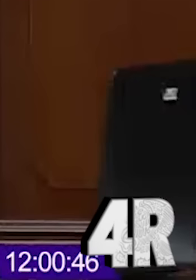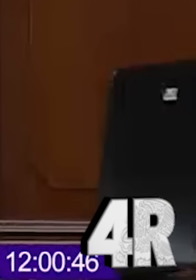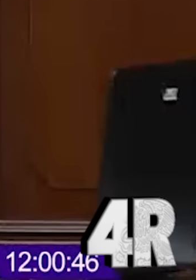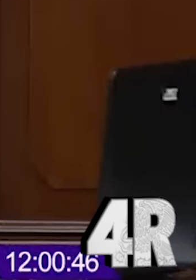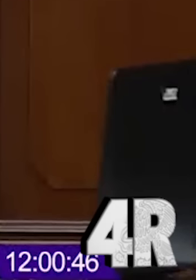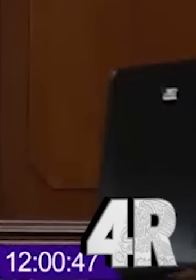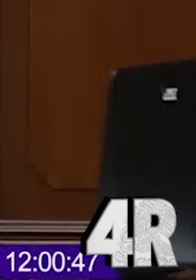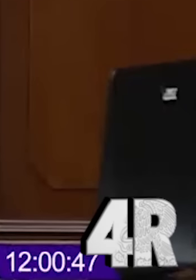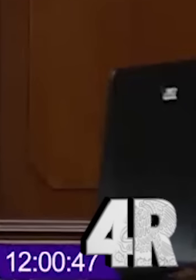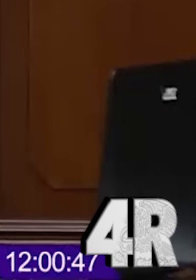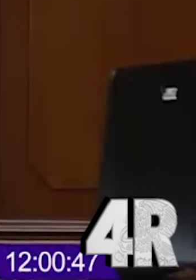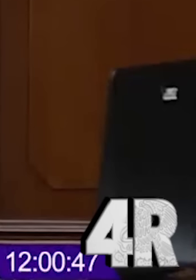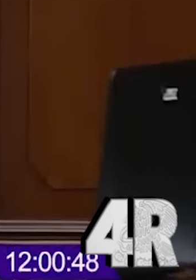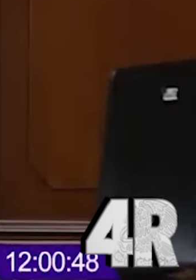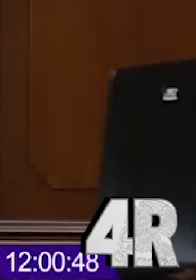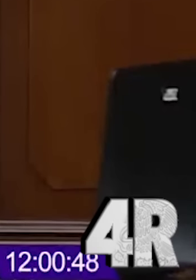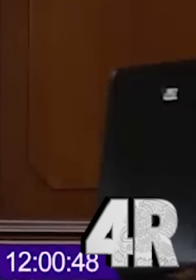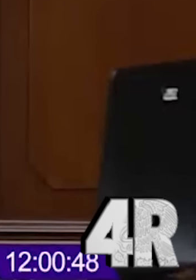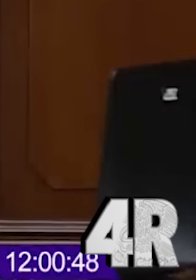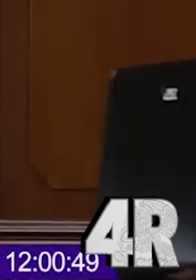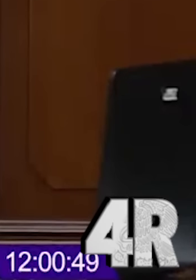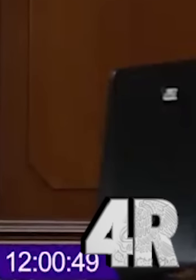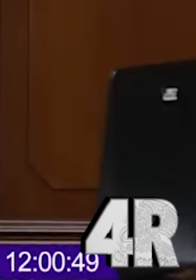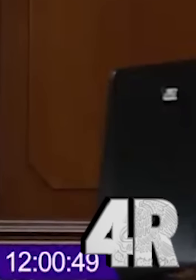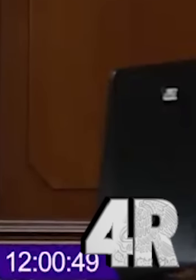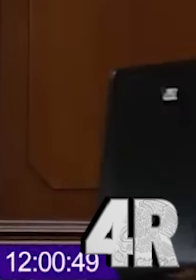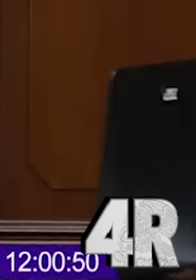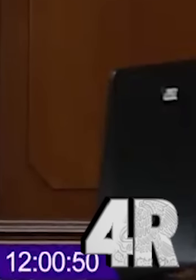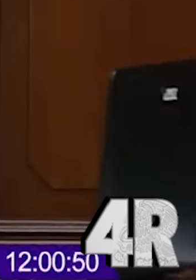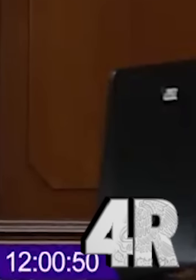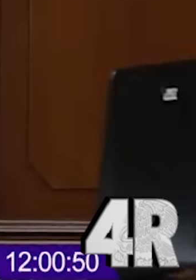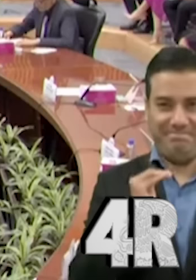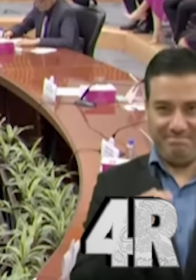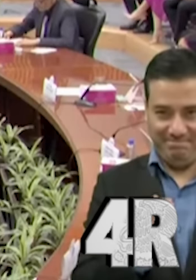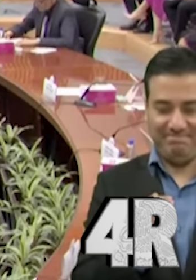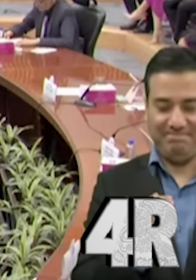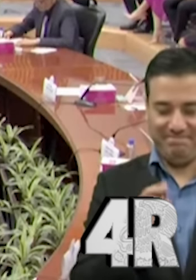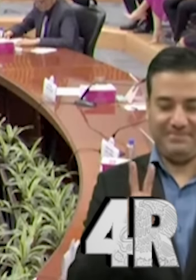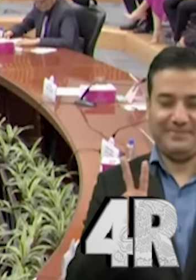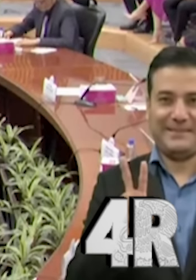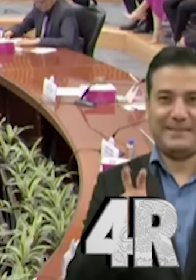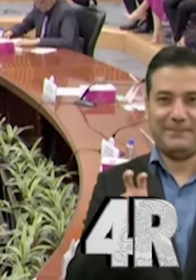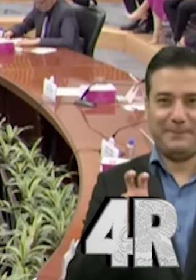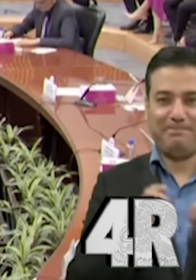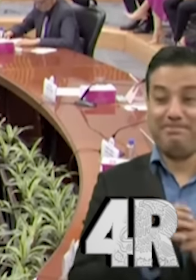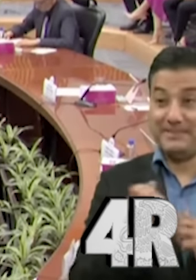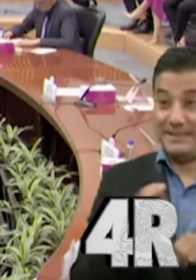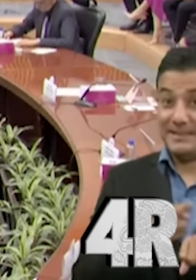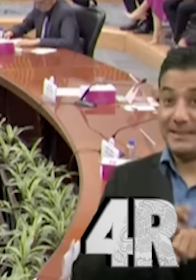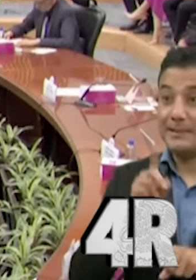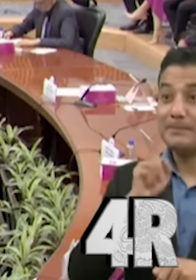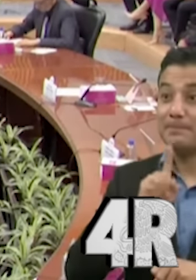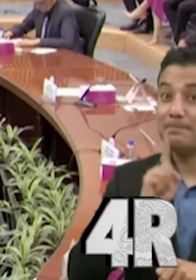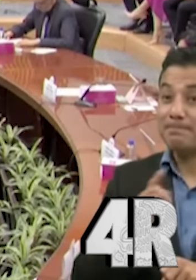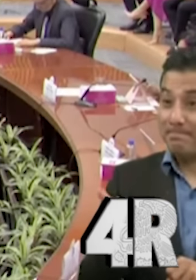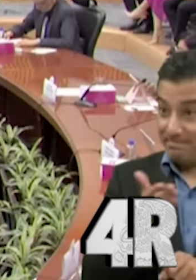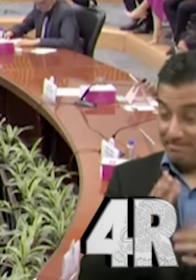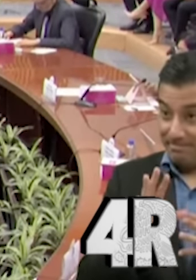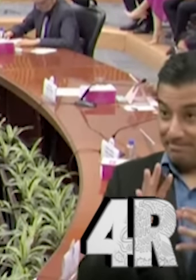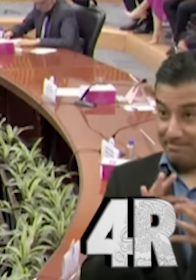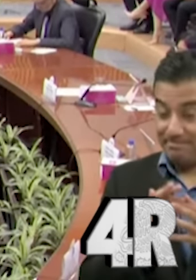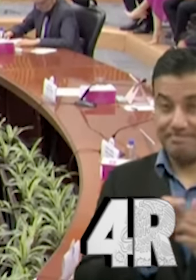está adelantando que esta controversia en el Tribunal Electoral no va a frenar el proceso en sí, sino que solo es un protocolo más